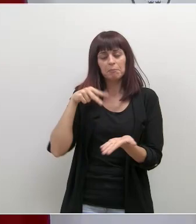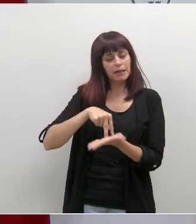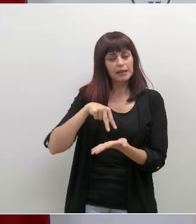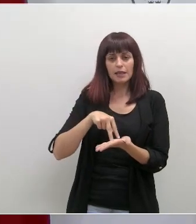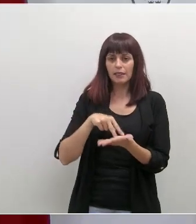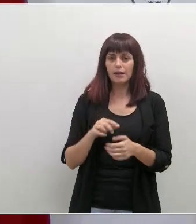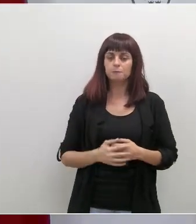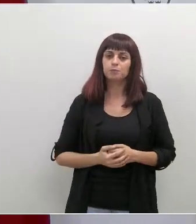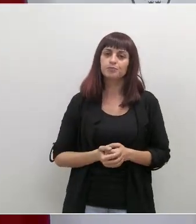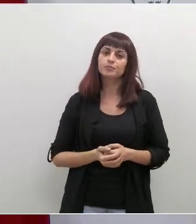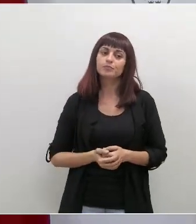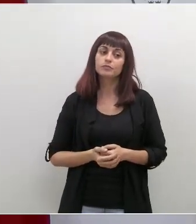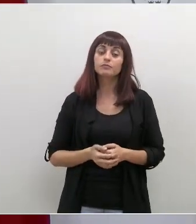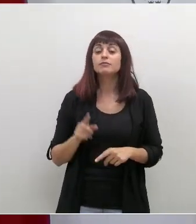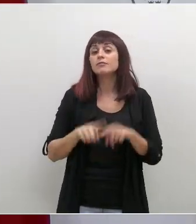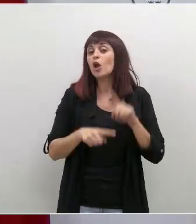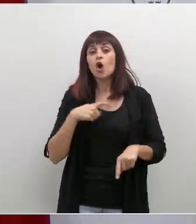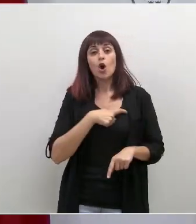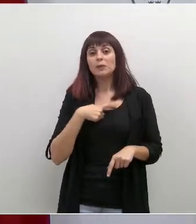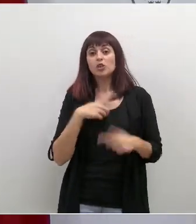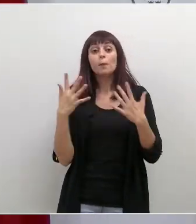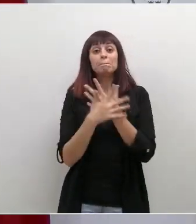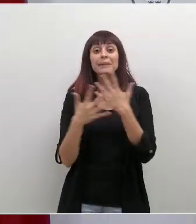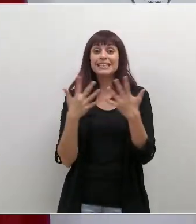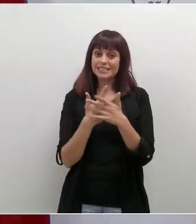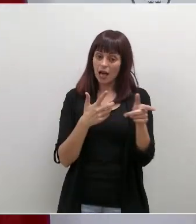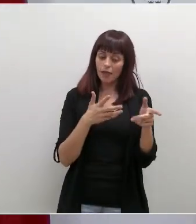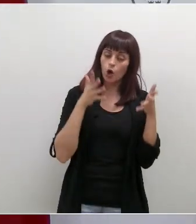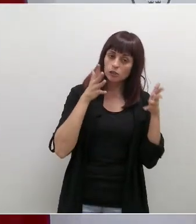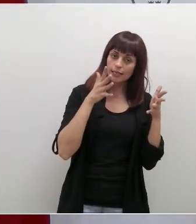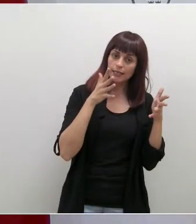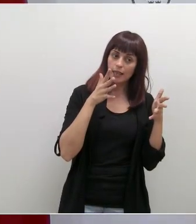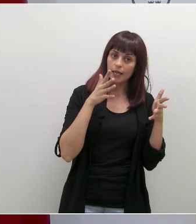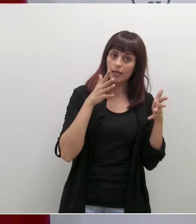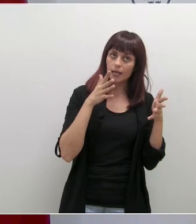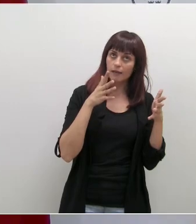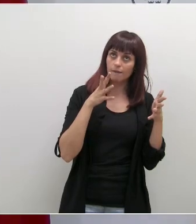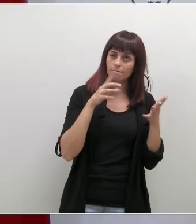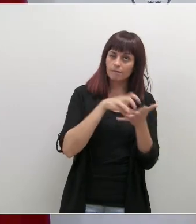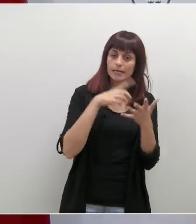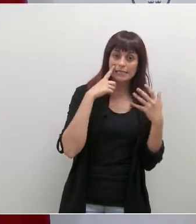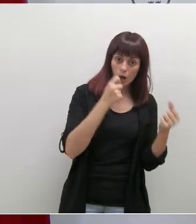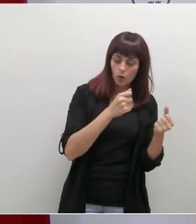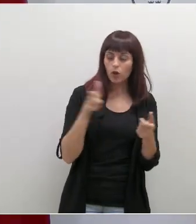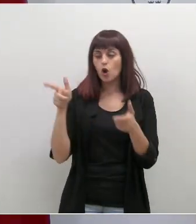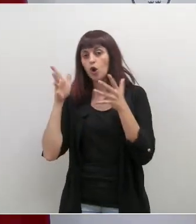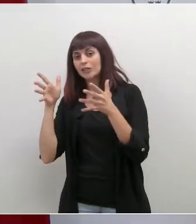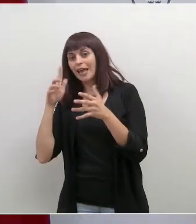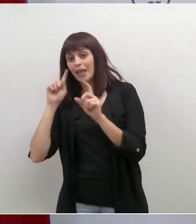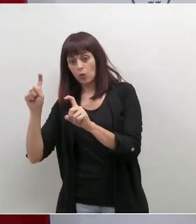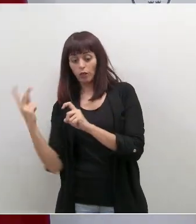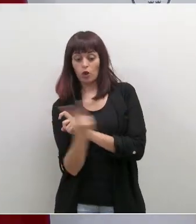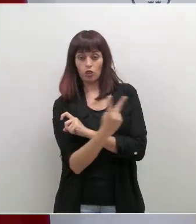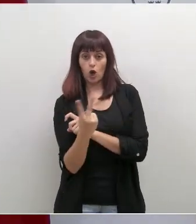la establecerá esa comisión mixta que está formada por la Consejería de Salud y por la Consejería de